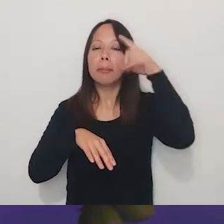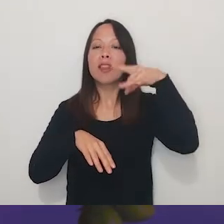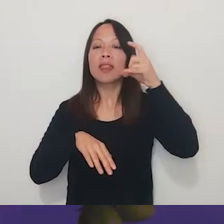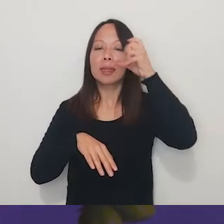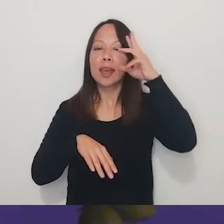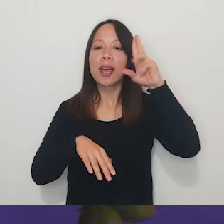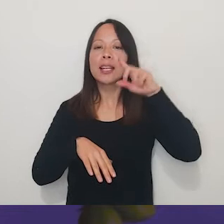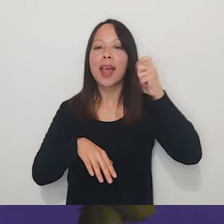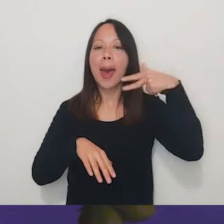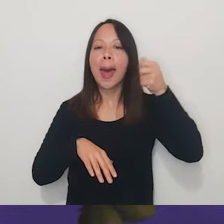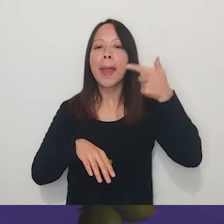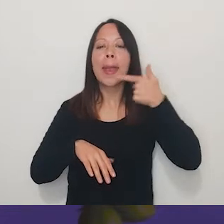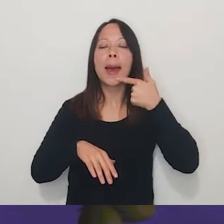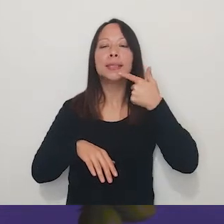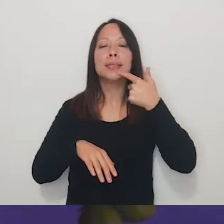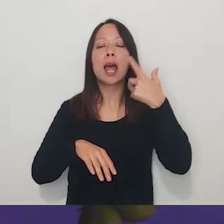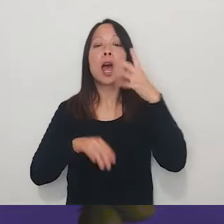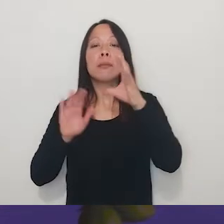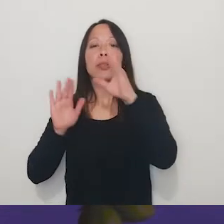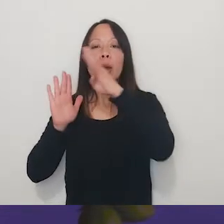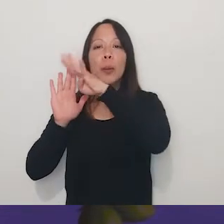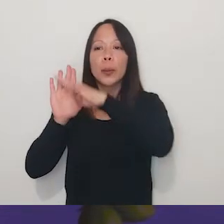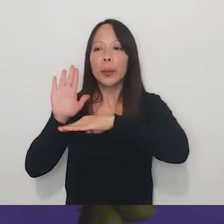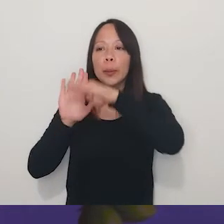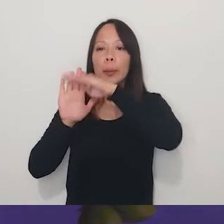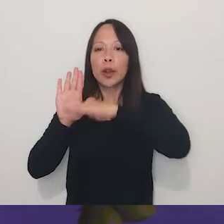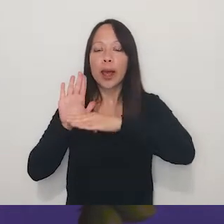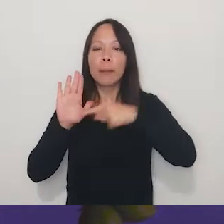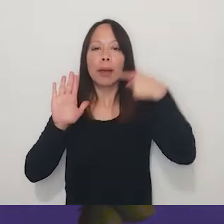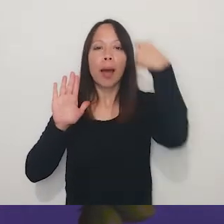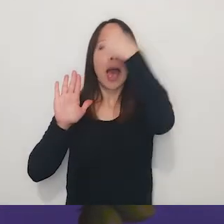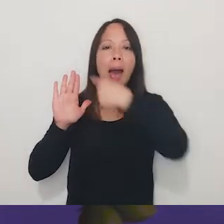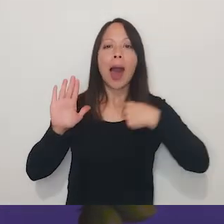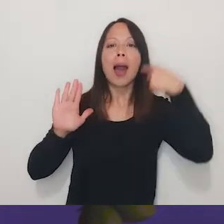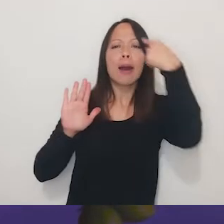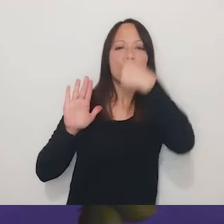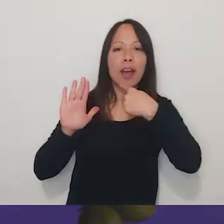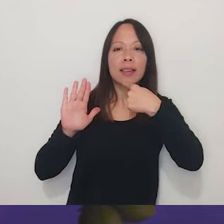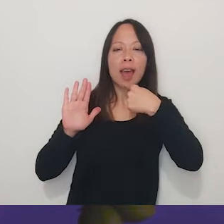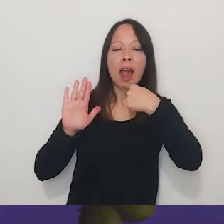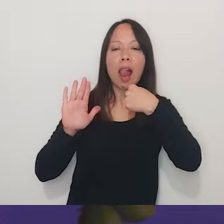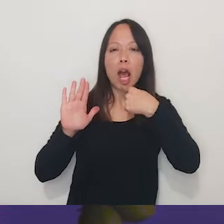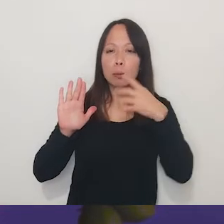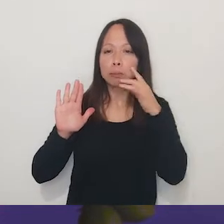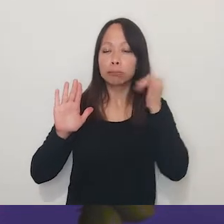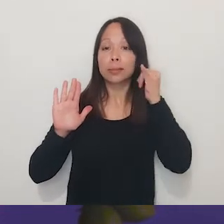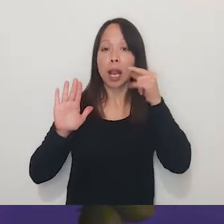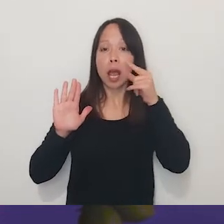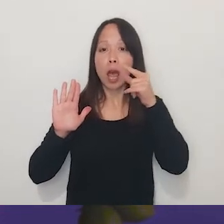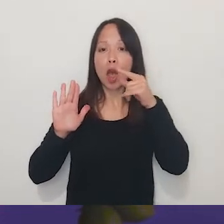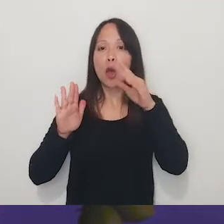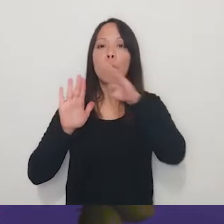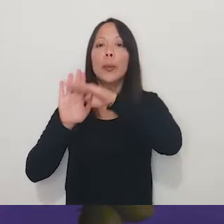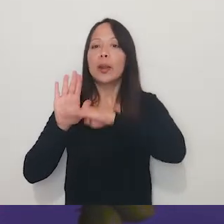Hay algunos programas de reconocimiento facial para ayudarte en las hipótesis diagnósticas, hay programas gratuitos de